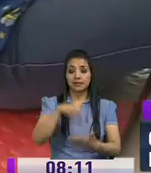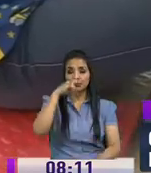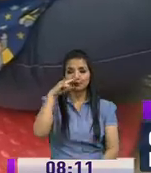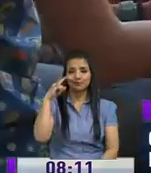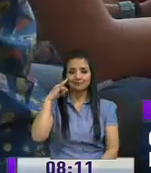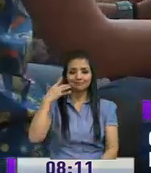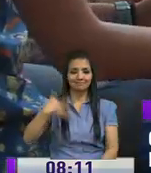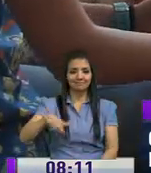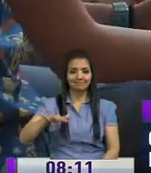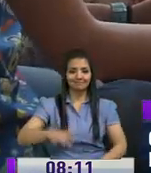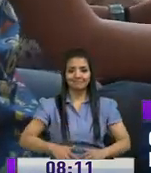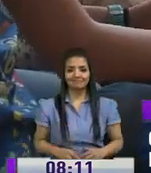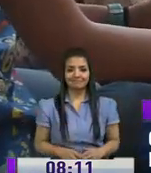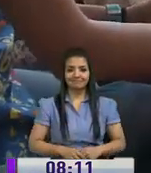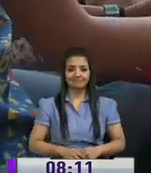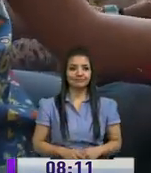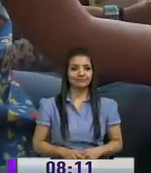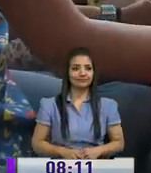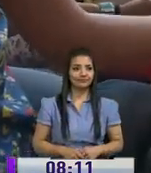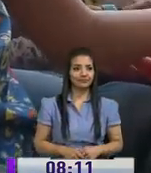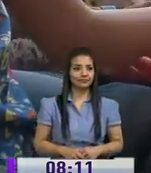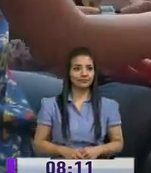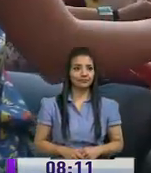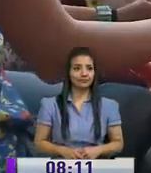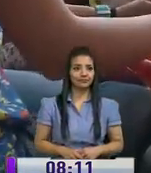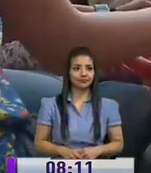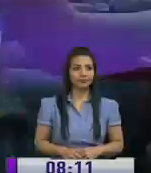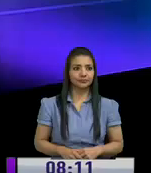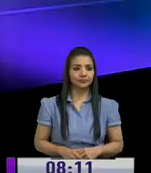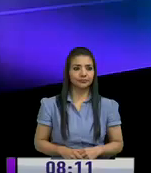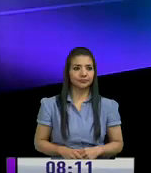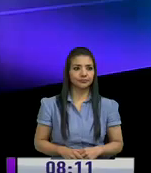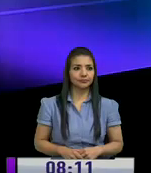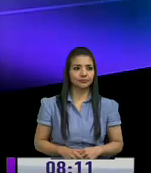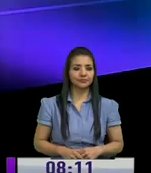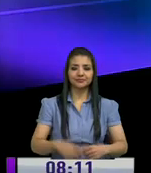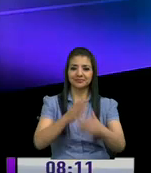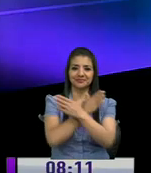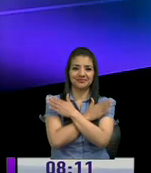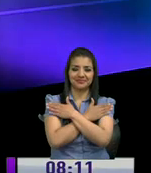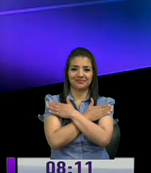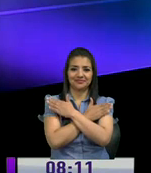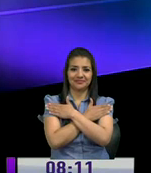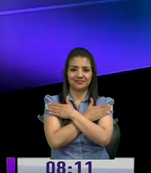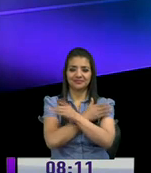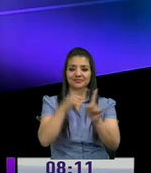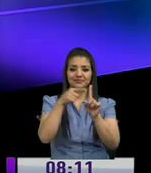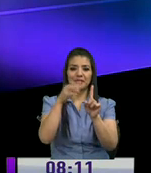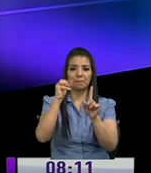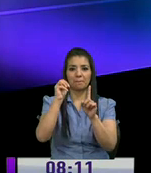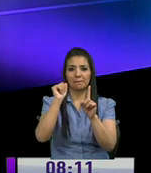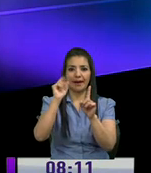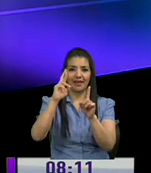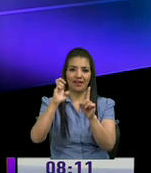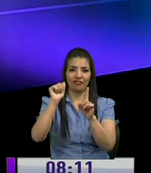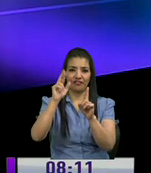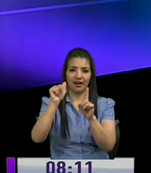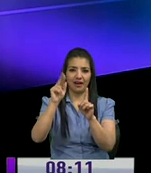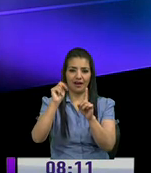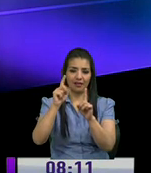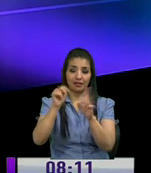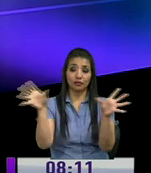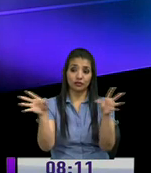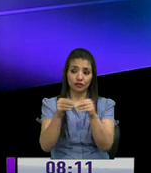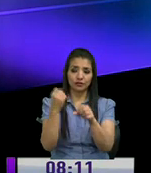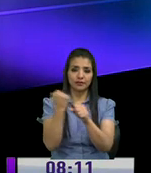niñas. Informó Priscila Cadena. Felicidades a María Fernández, felicidades pues a todos los que trabajan en el